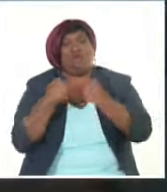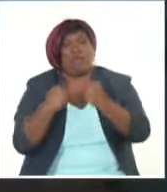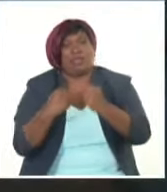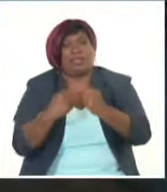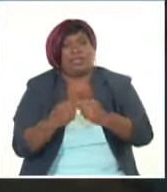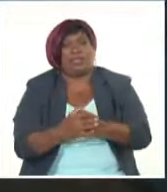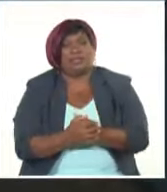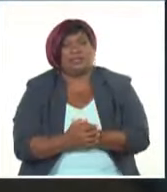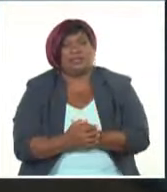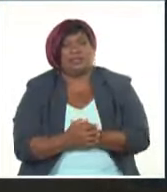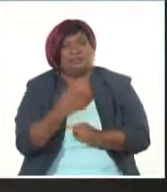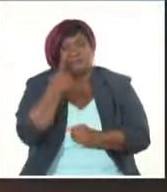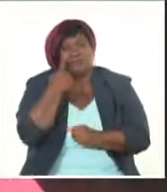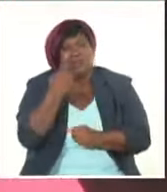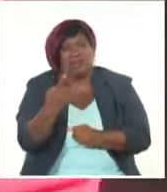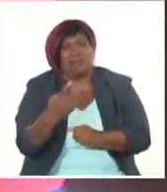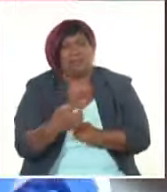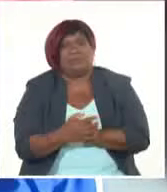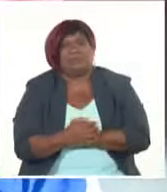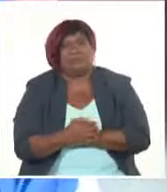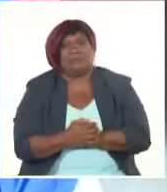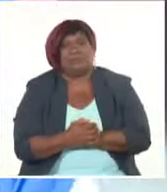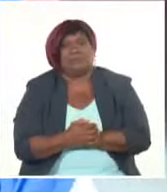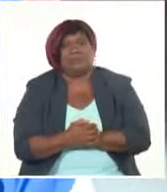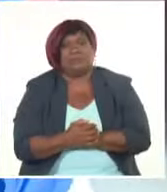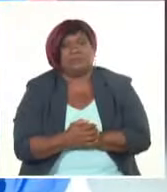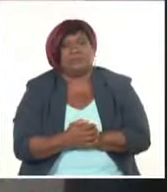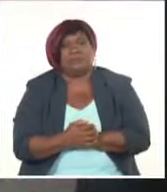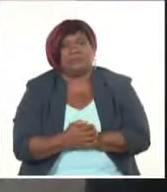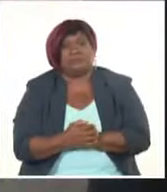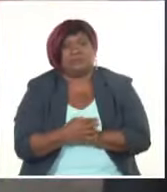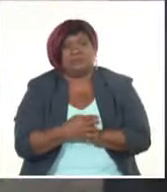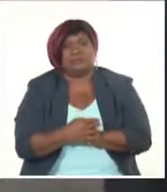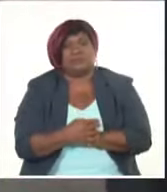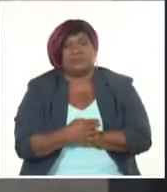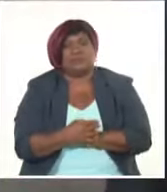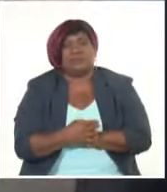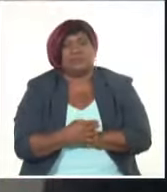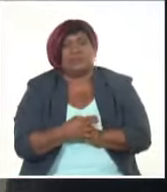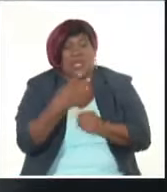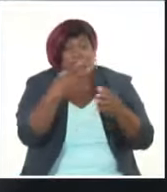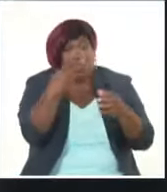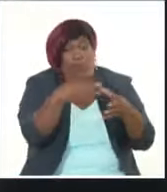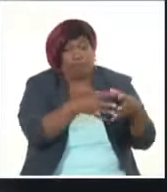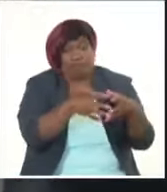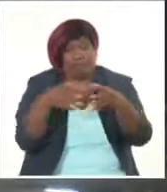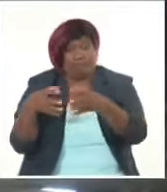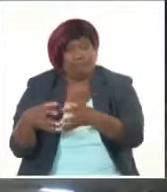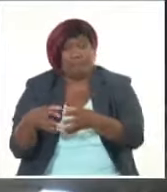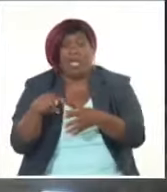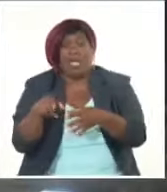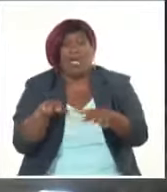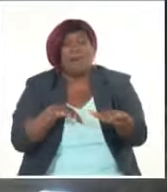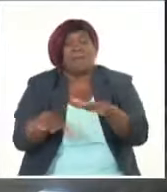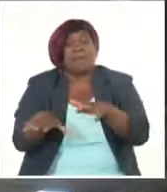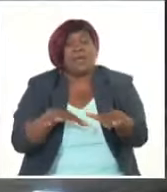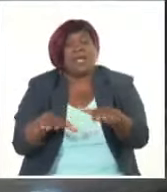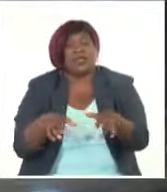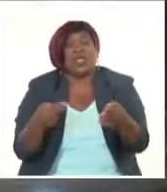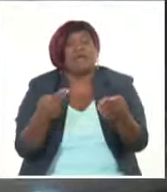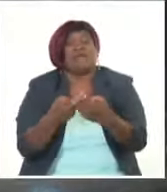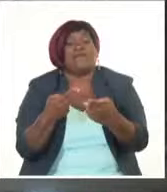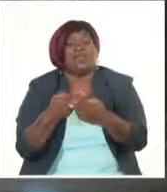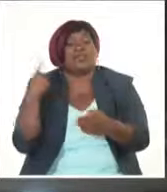El siguiente reporte amplía. Los dos sexos cumplen un periodo de preparación para los próximos eventos nacionales